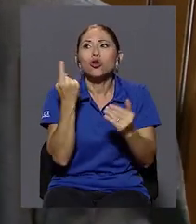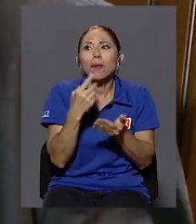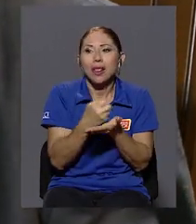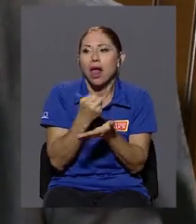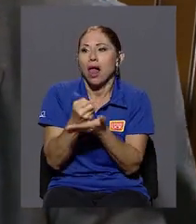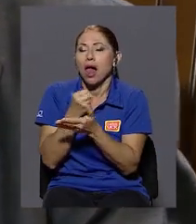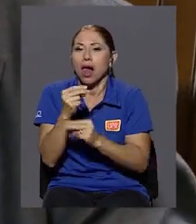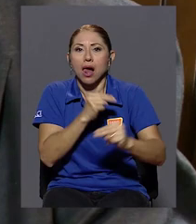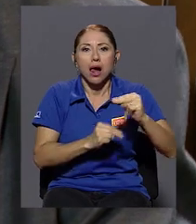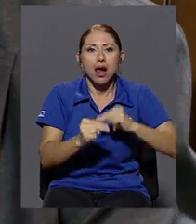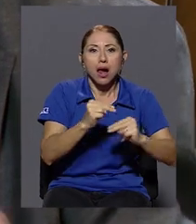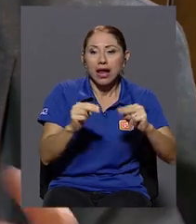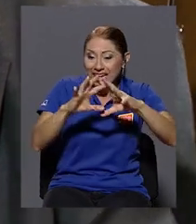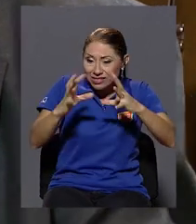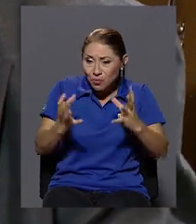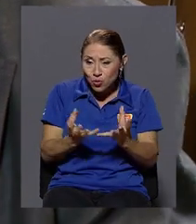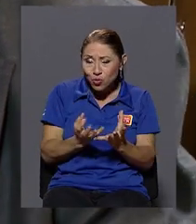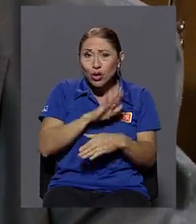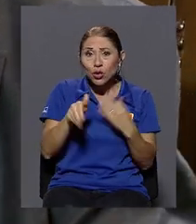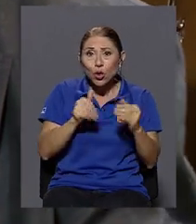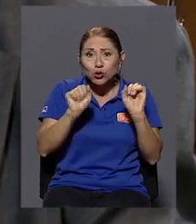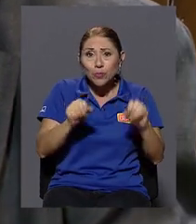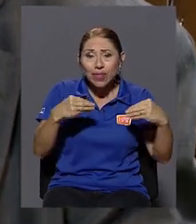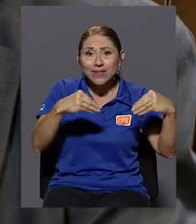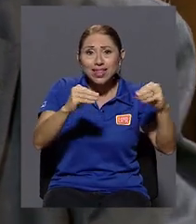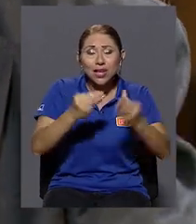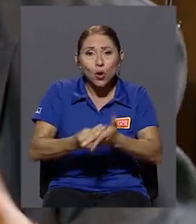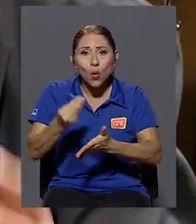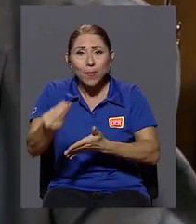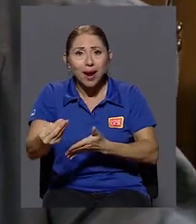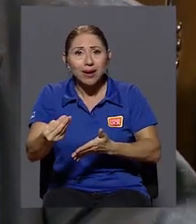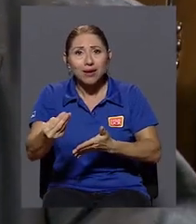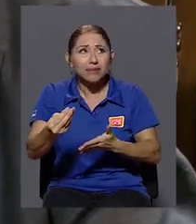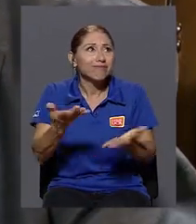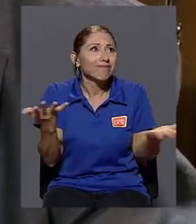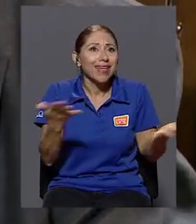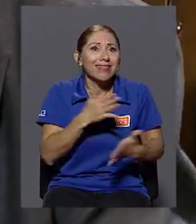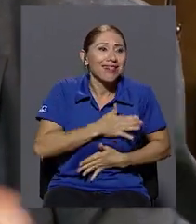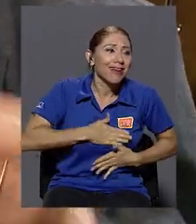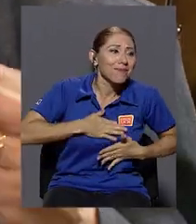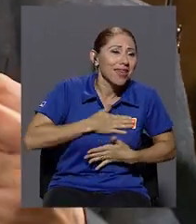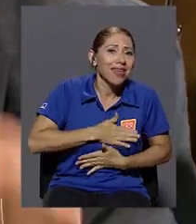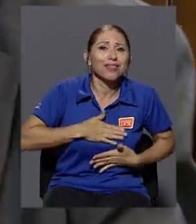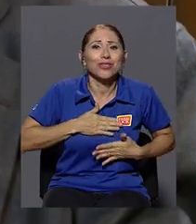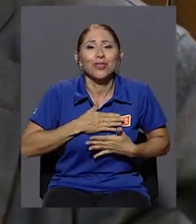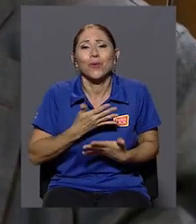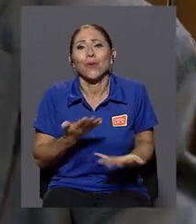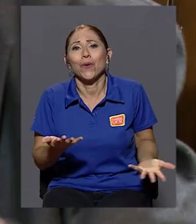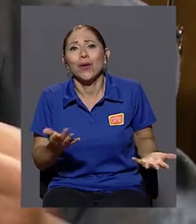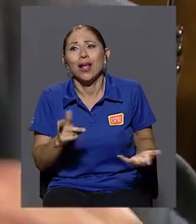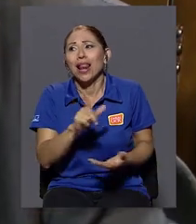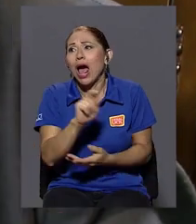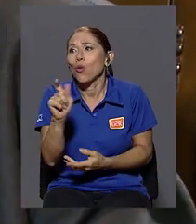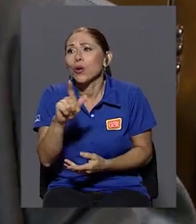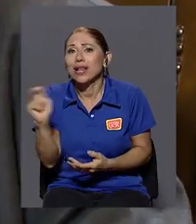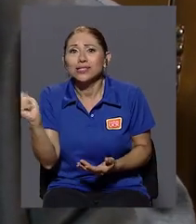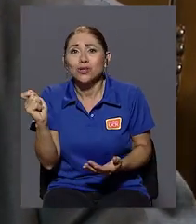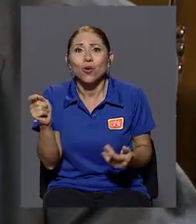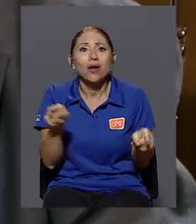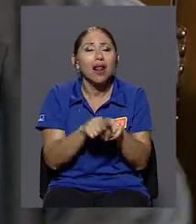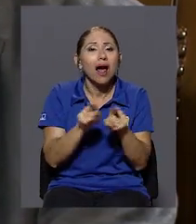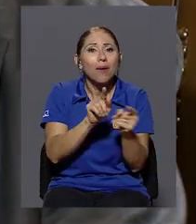todo se hace mercancía, donde todo se puede vender y comprar, desde el entretenimiento, la jubilación, la muerte